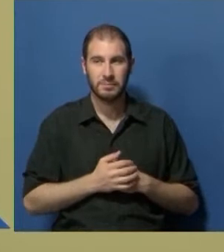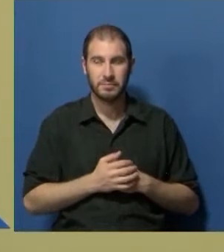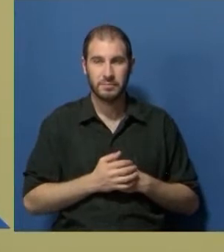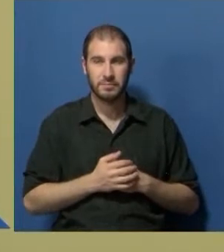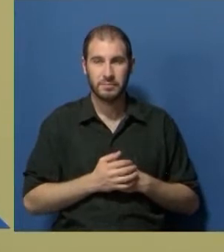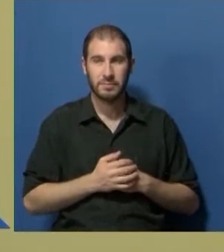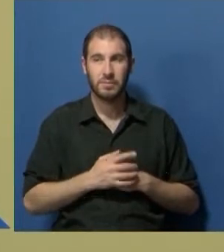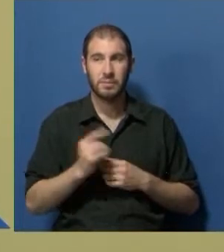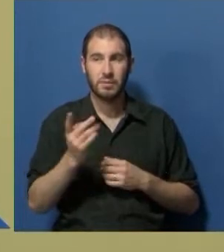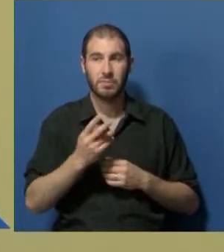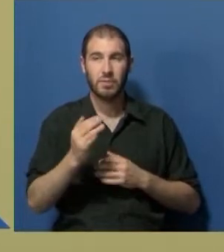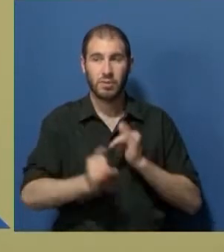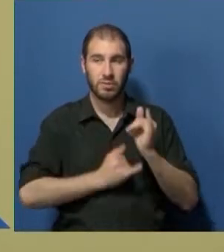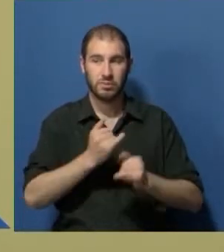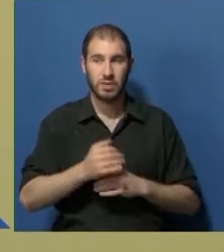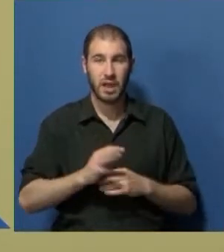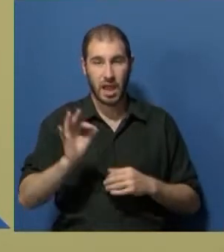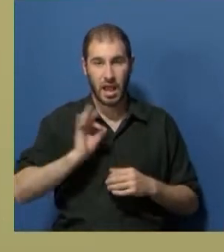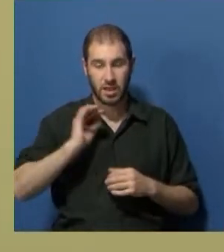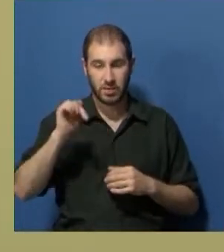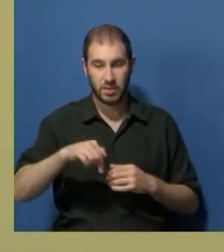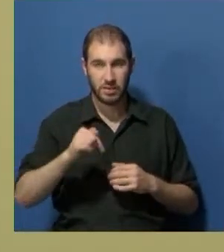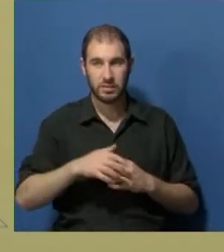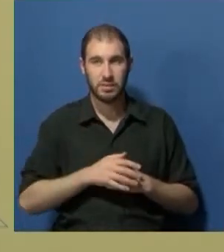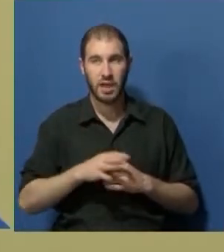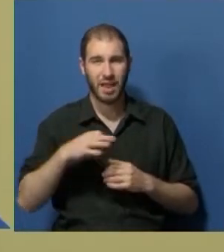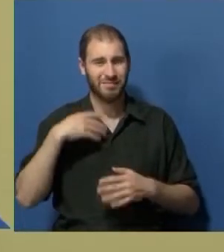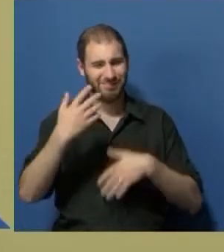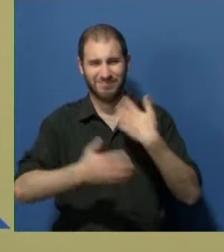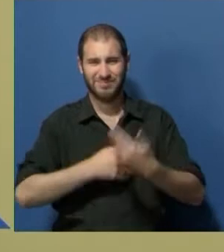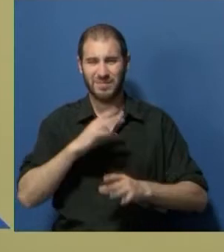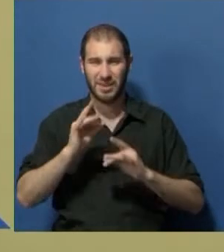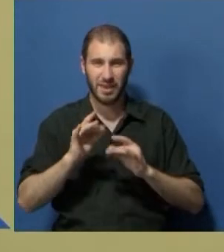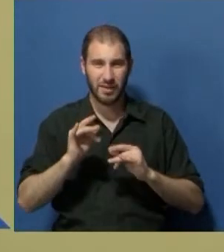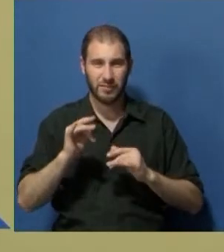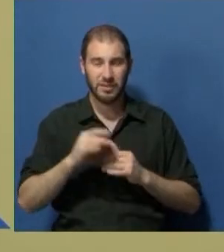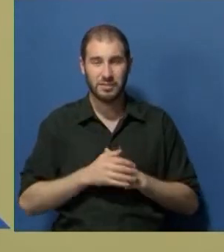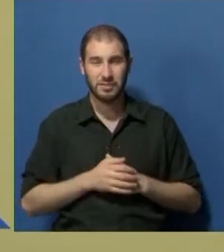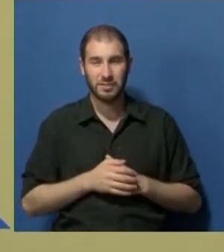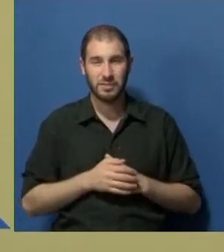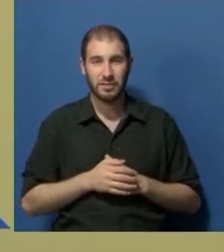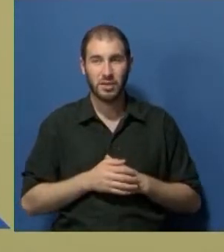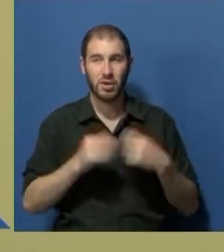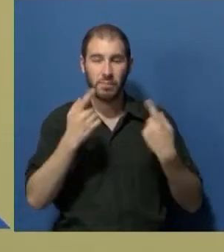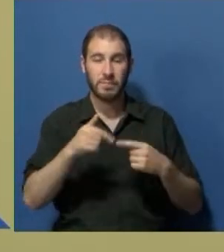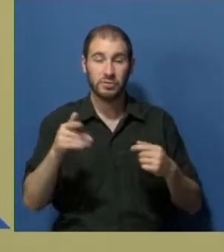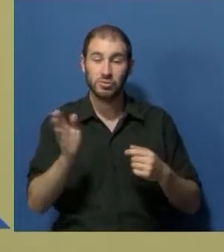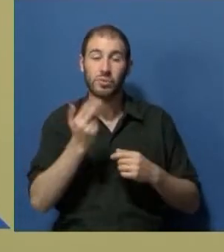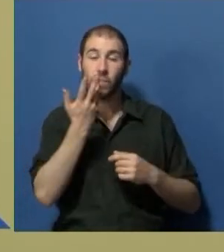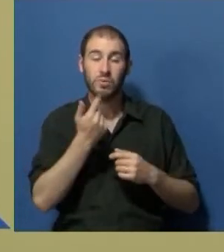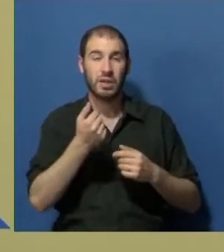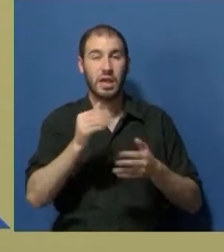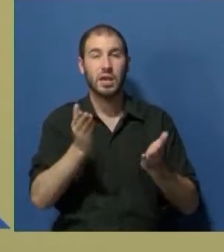que, como bien lo decías, este año ha sido un año muy complicado, muy complejo, digamos, para todos los apasionados en el tema de los